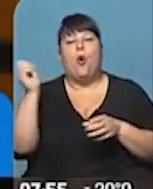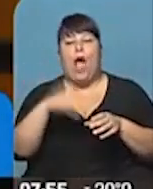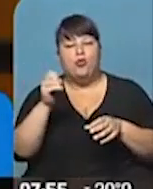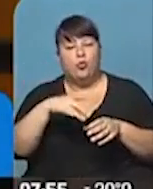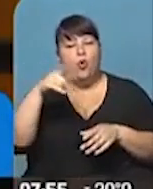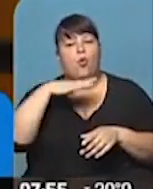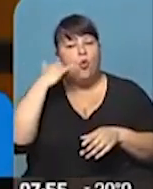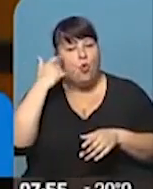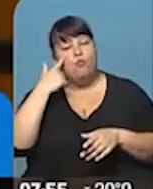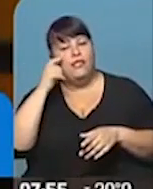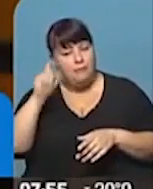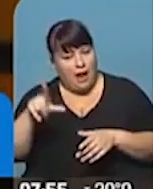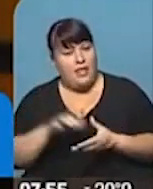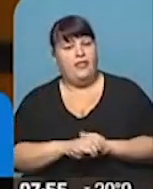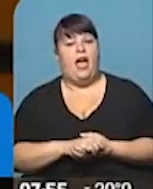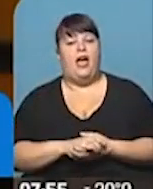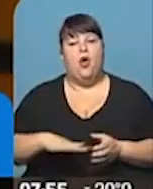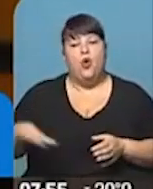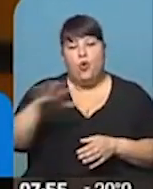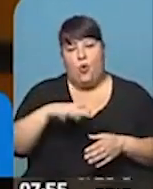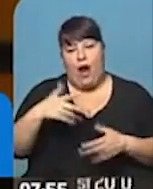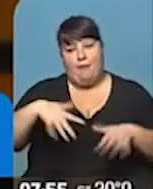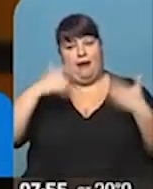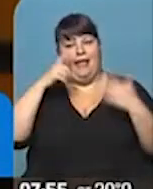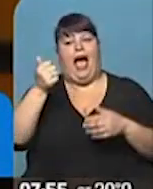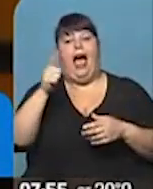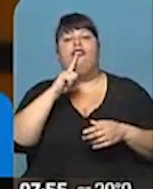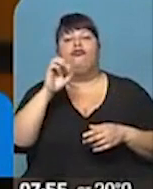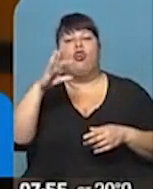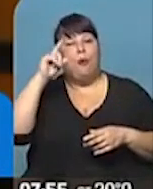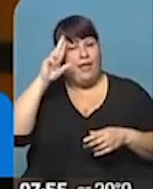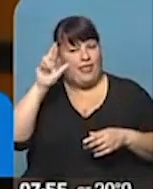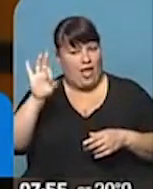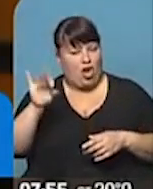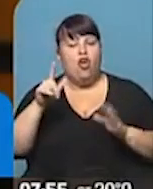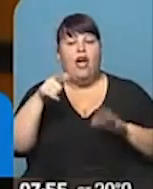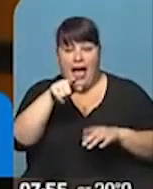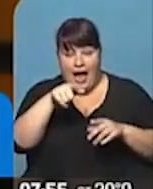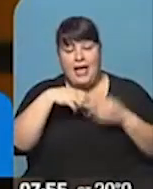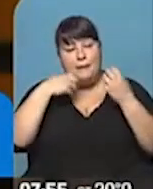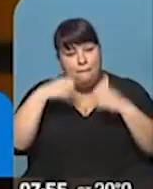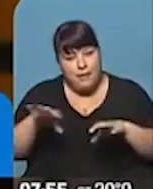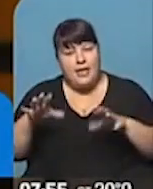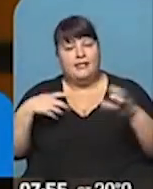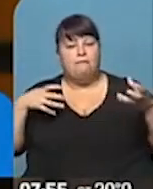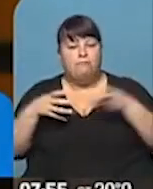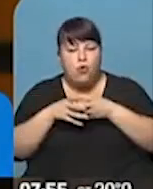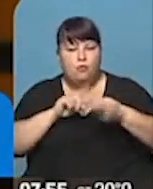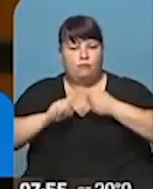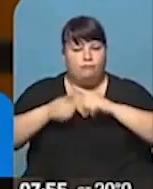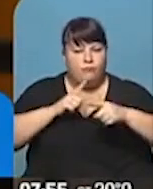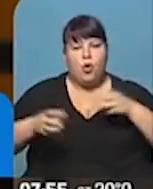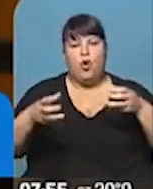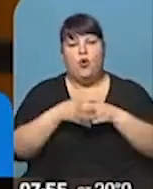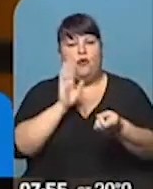Salvador de Jujuy, en el municipio, en la zona populosa, ¿no?, de Alto Comedero, y la verdad que desde ahí empezamos a organizarnos con el